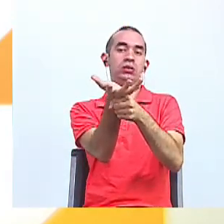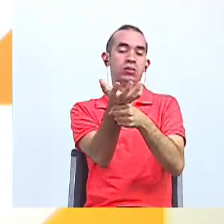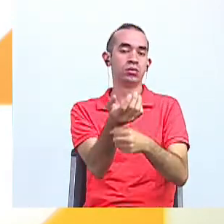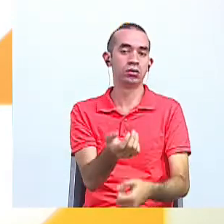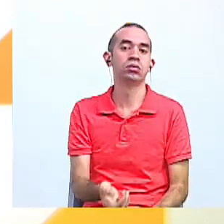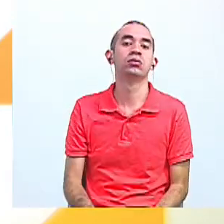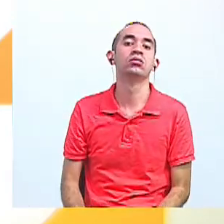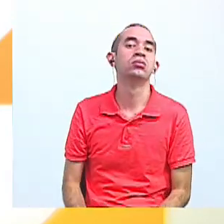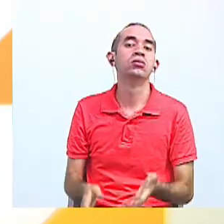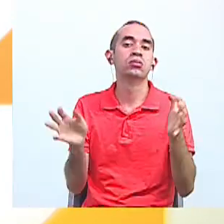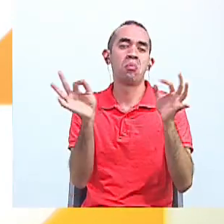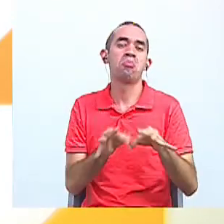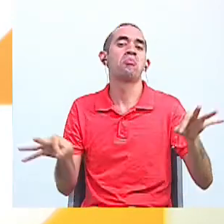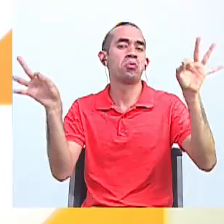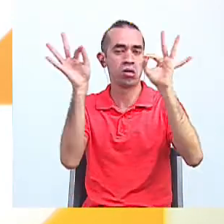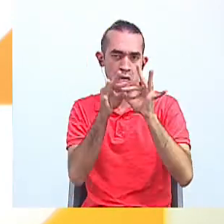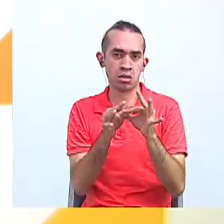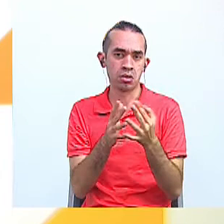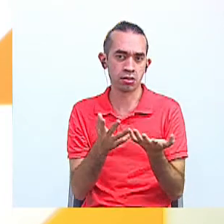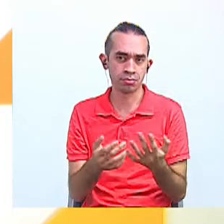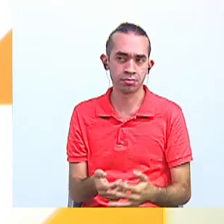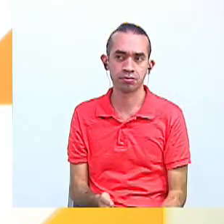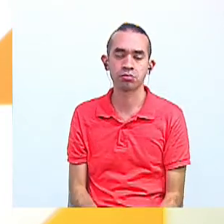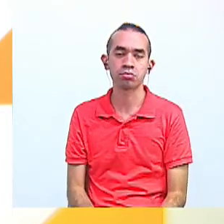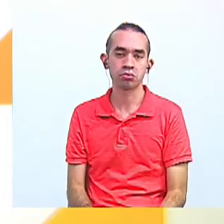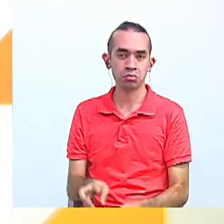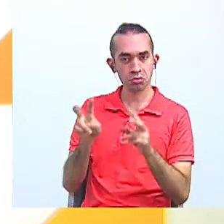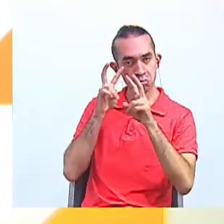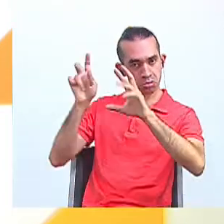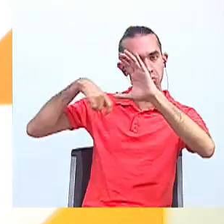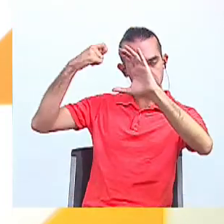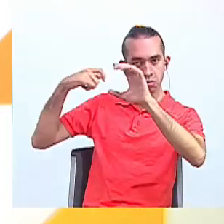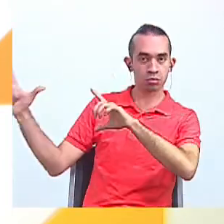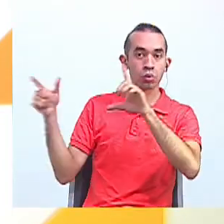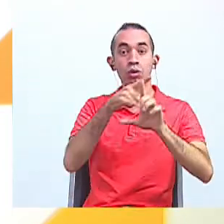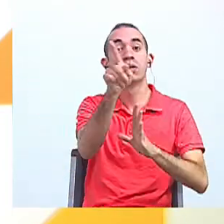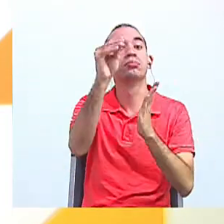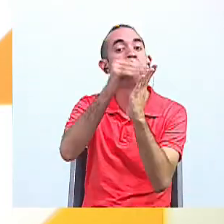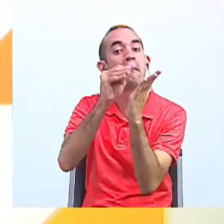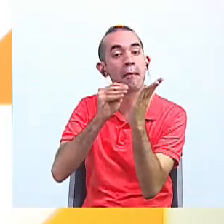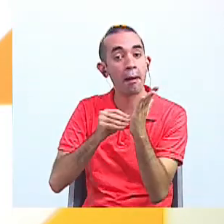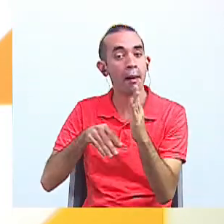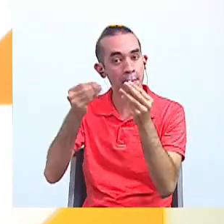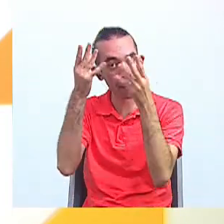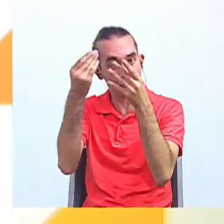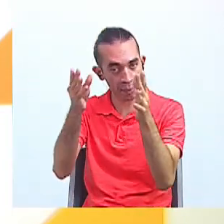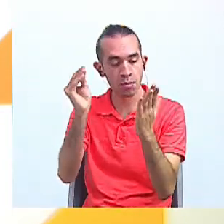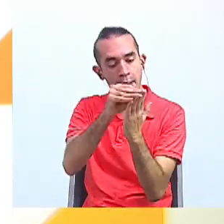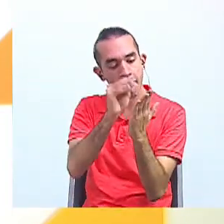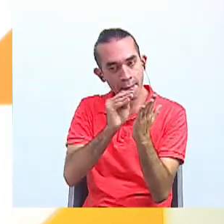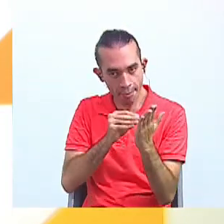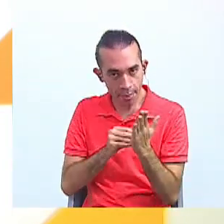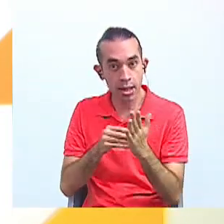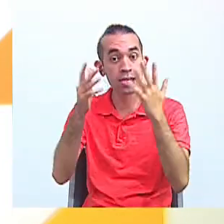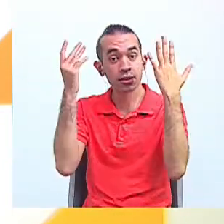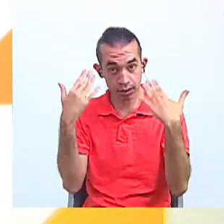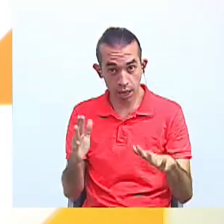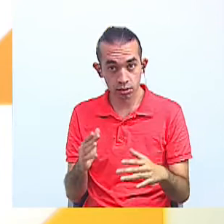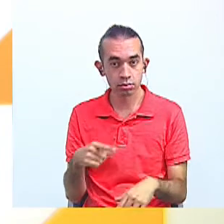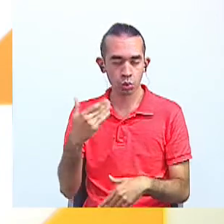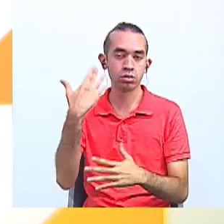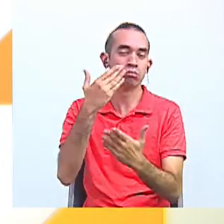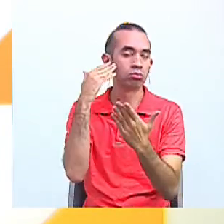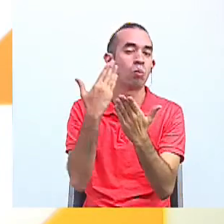eso es muy importante entonces que veamos el video, tomen nota de los datos que observan en el video, y luego vamos a